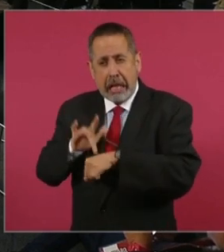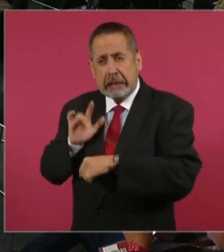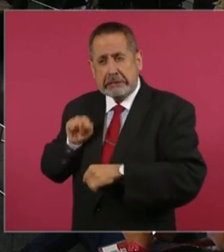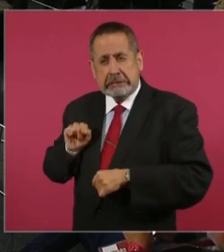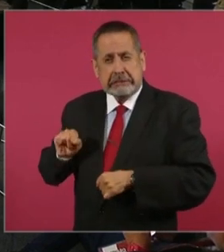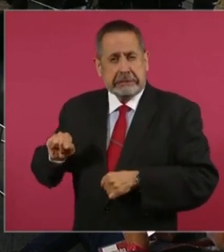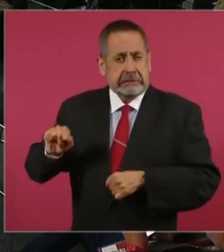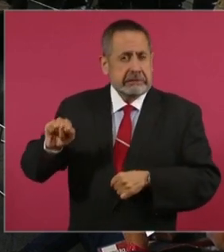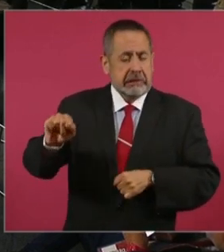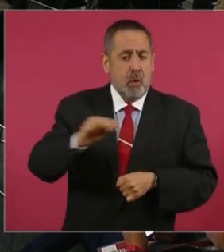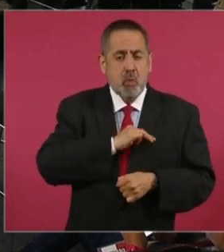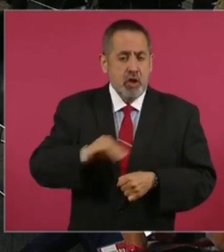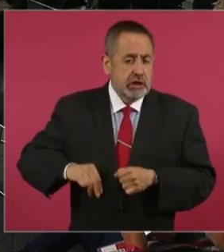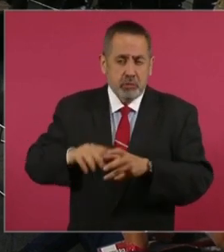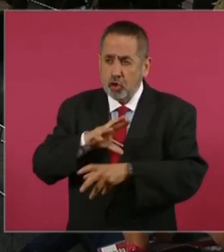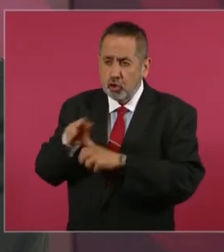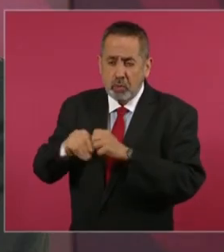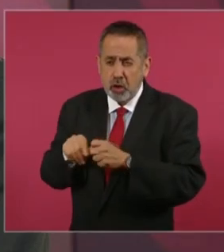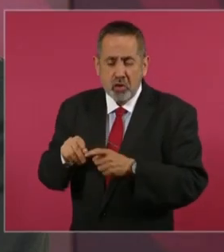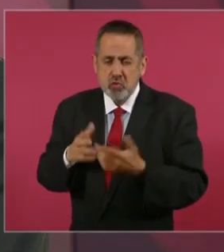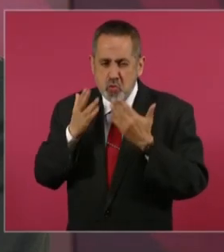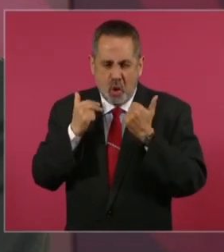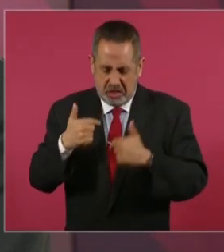todos los municipios del país